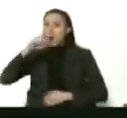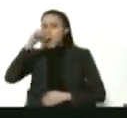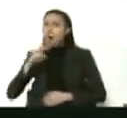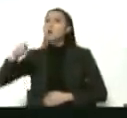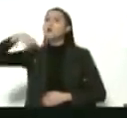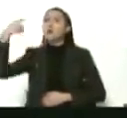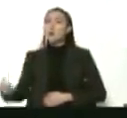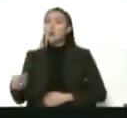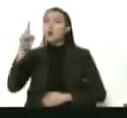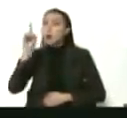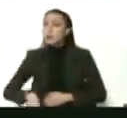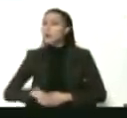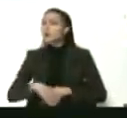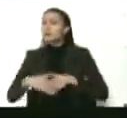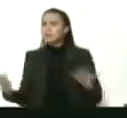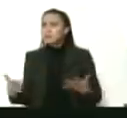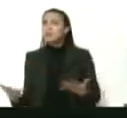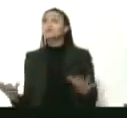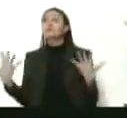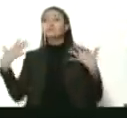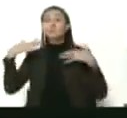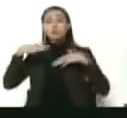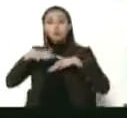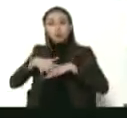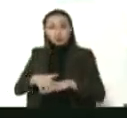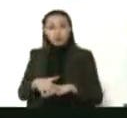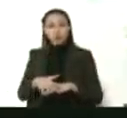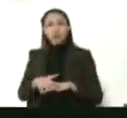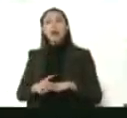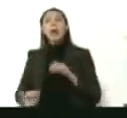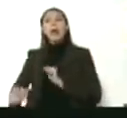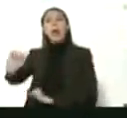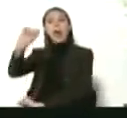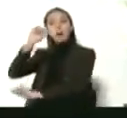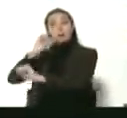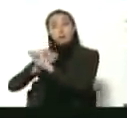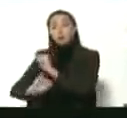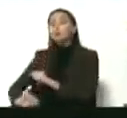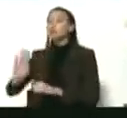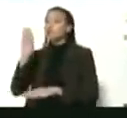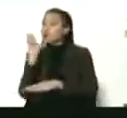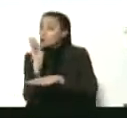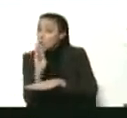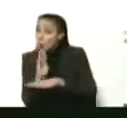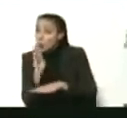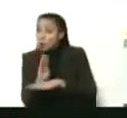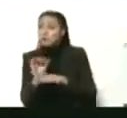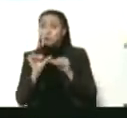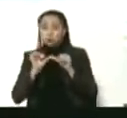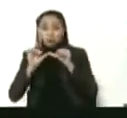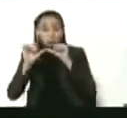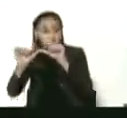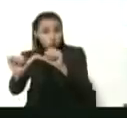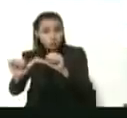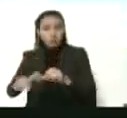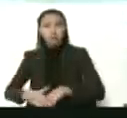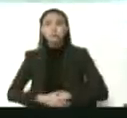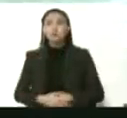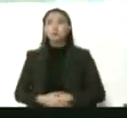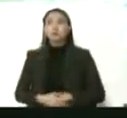del otro es la combinación perfecta de la prevención, los cuidados que deben mantenerse,